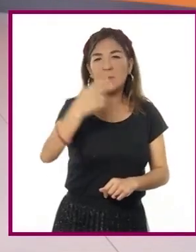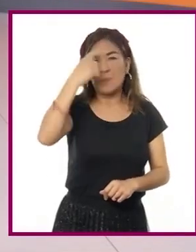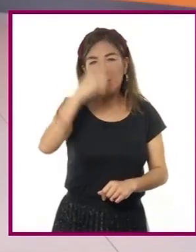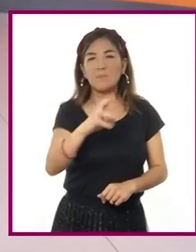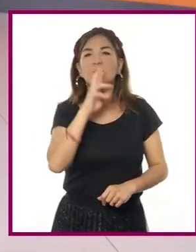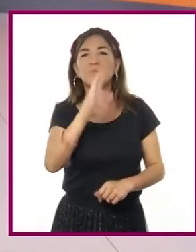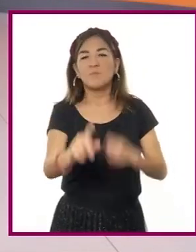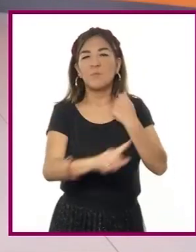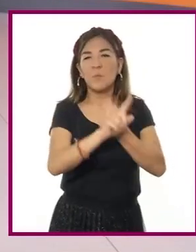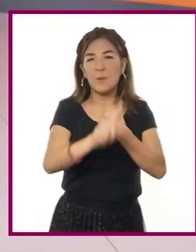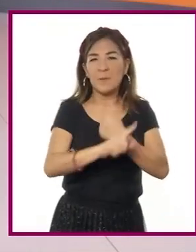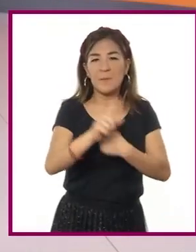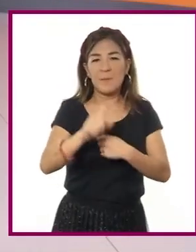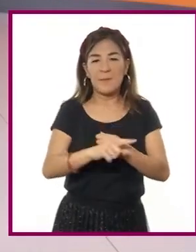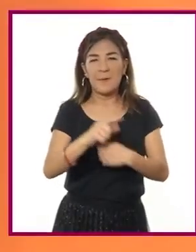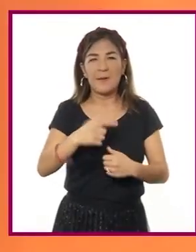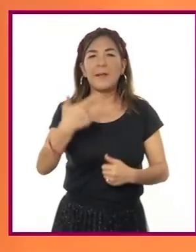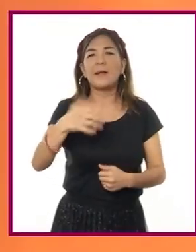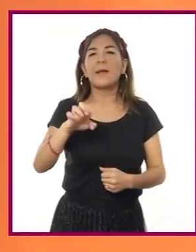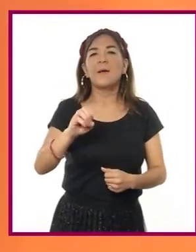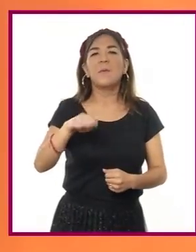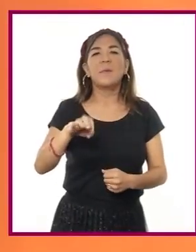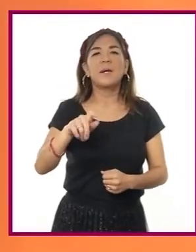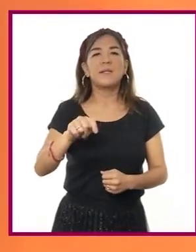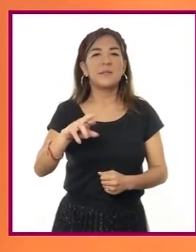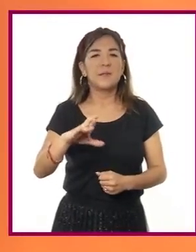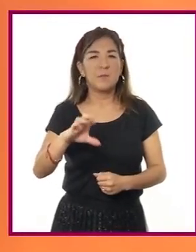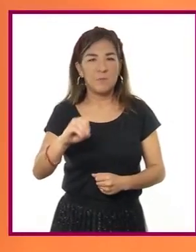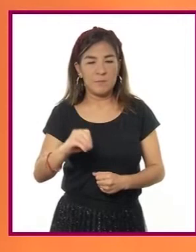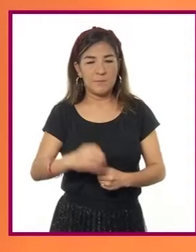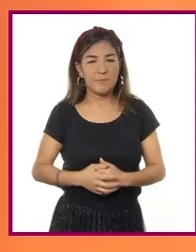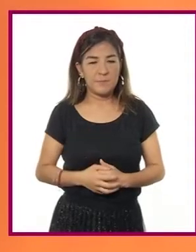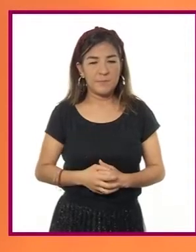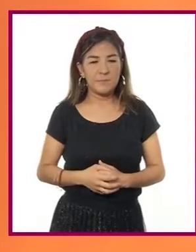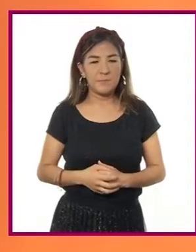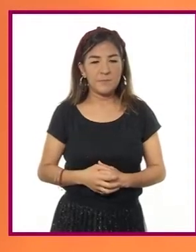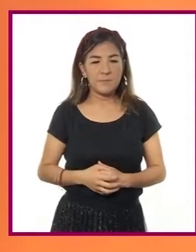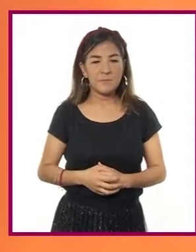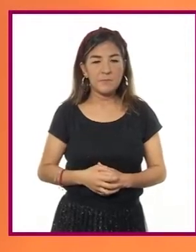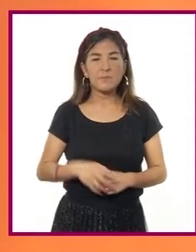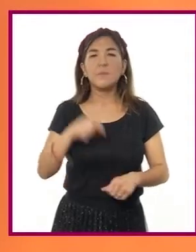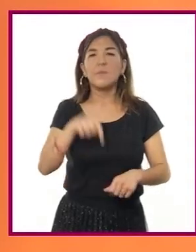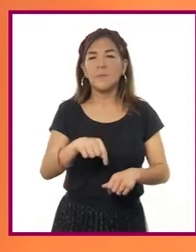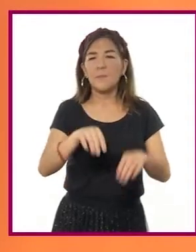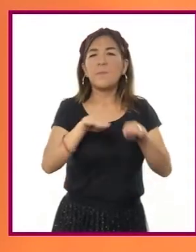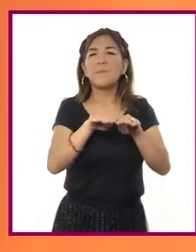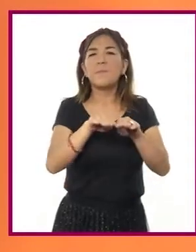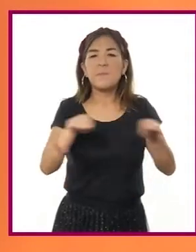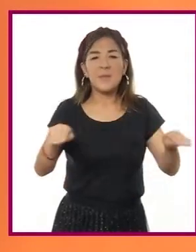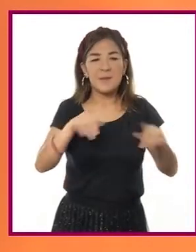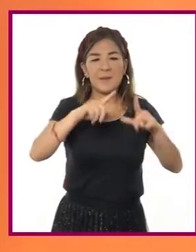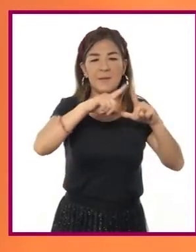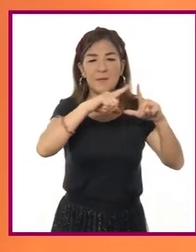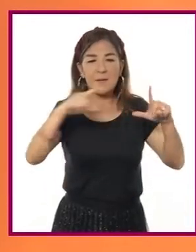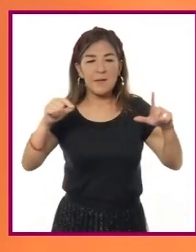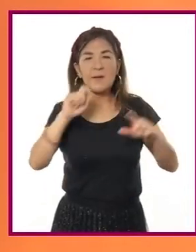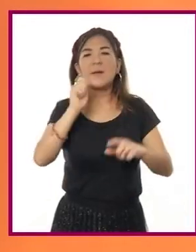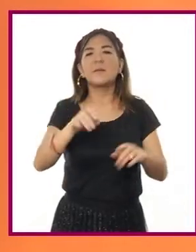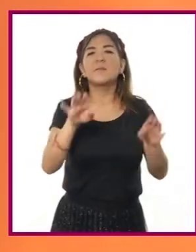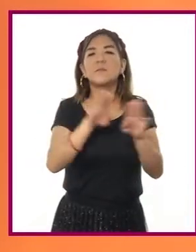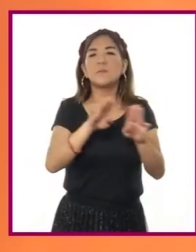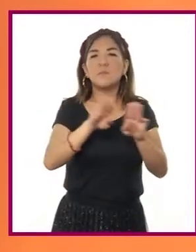de problemas geométricos. Comencemos con la mediatriz de un segmento, que se define como la línea